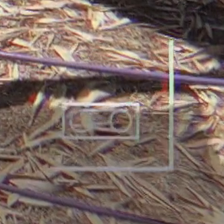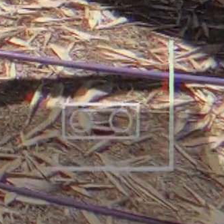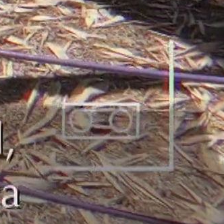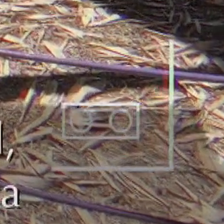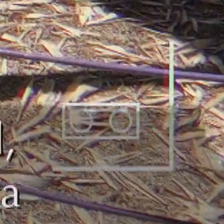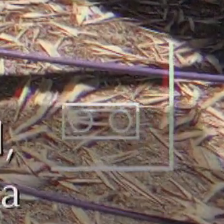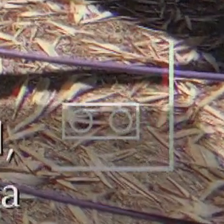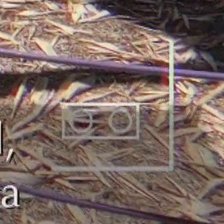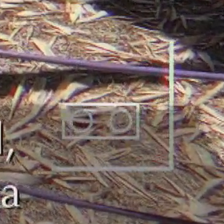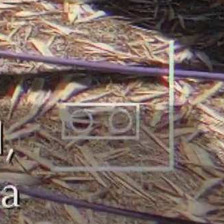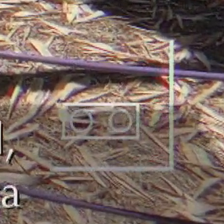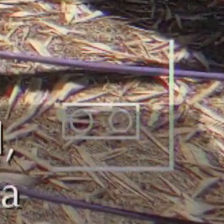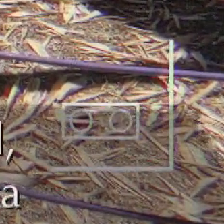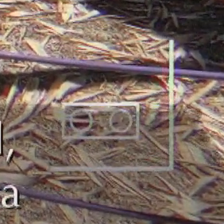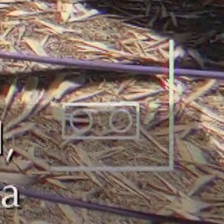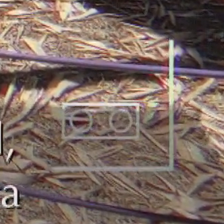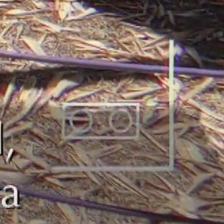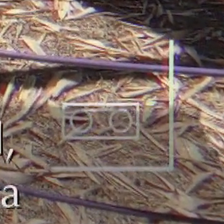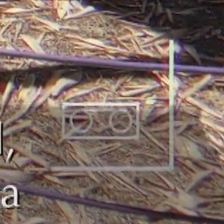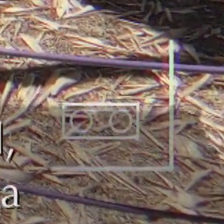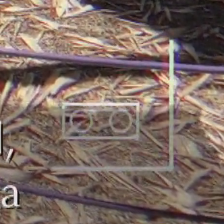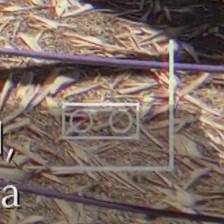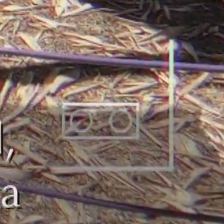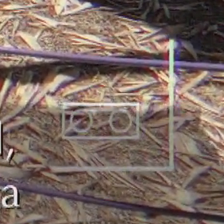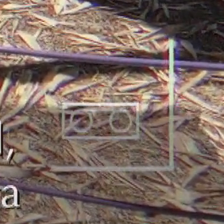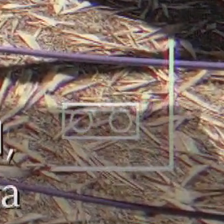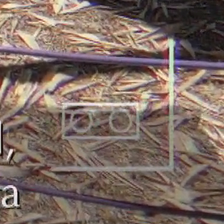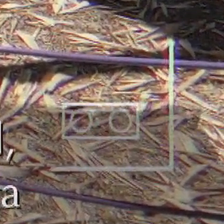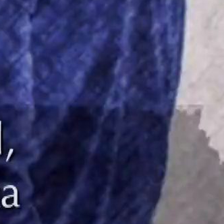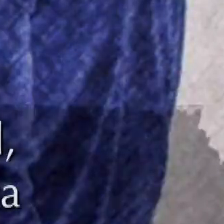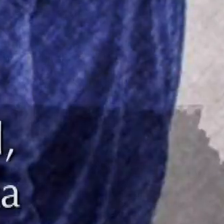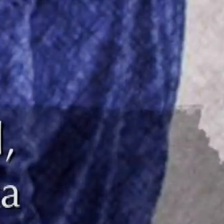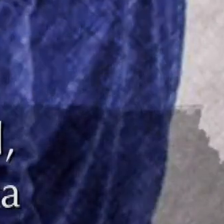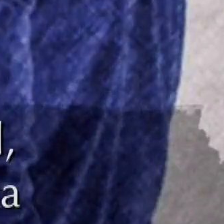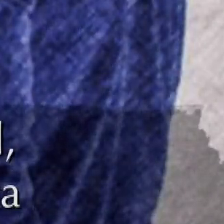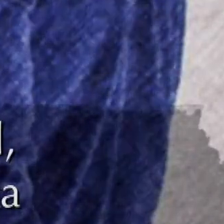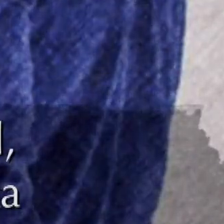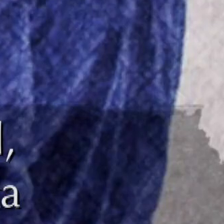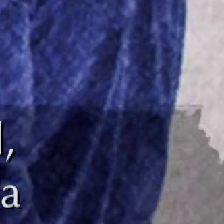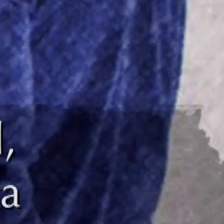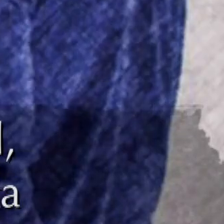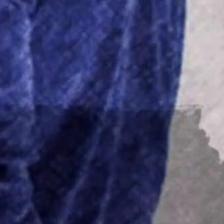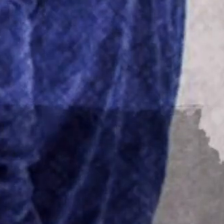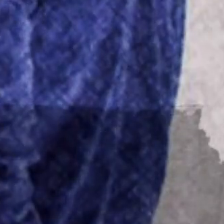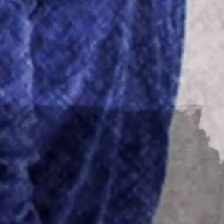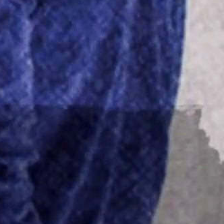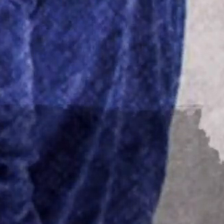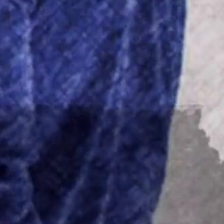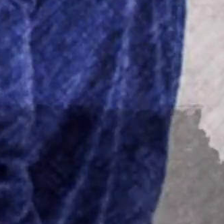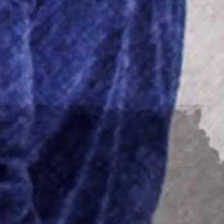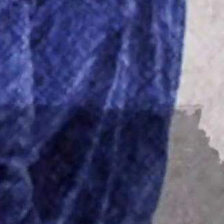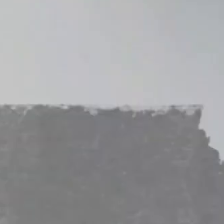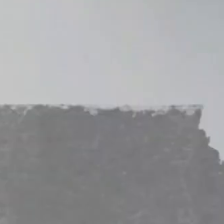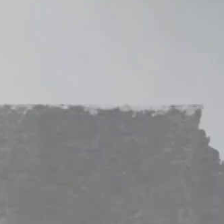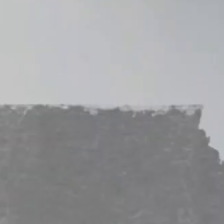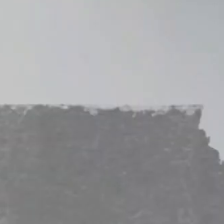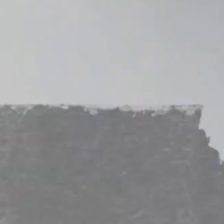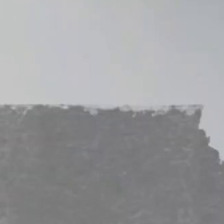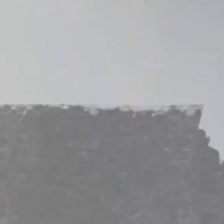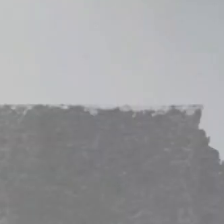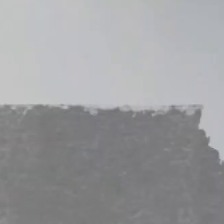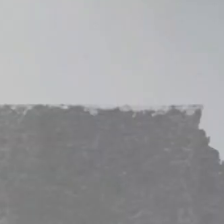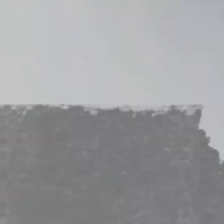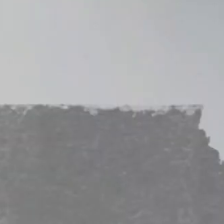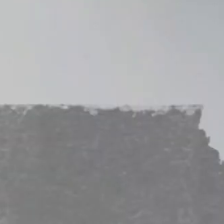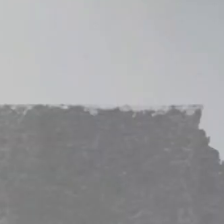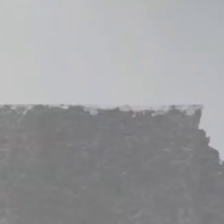lo diríamos? ¿Con qué tono de voz y expresión facial? Incluso podemos practicarlo en voz alta y frente a un espejo. Cuanto más